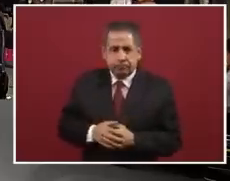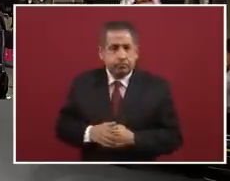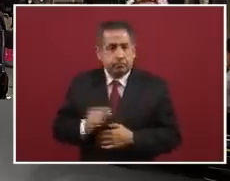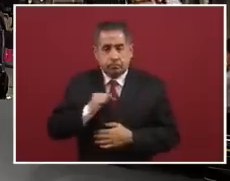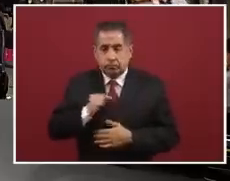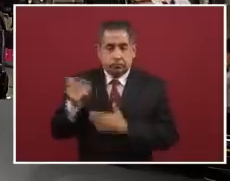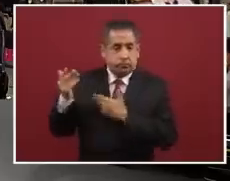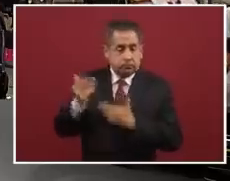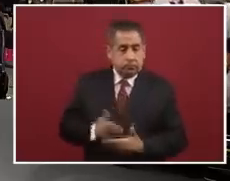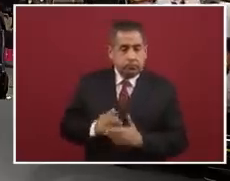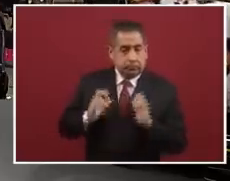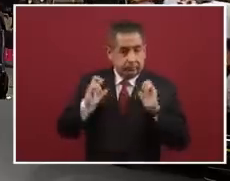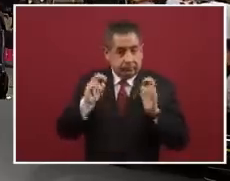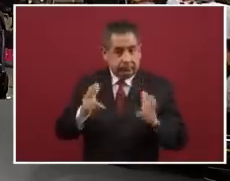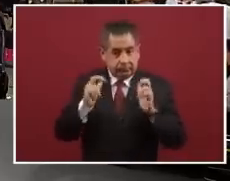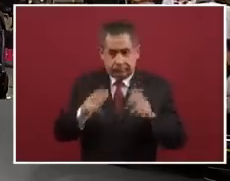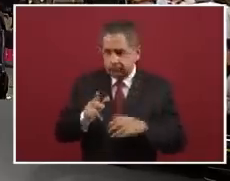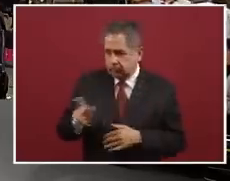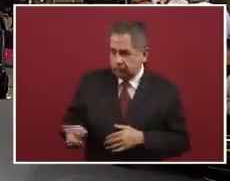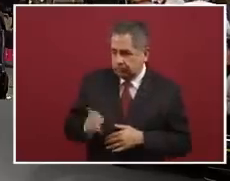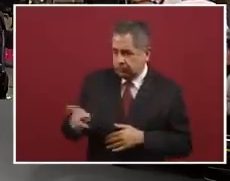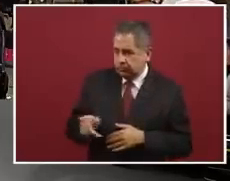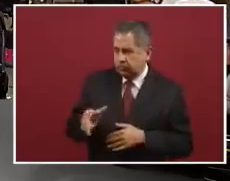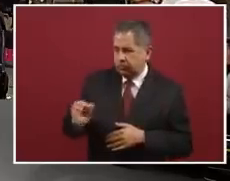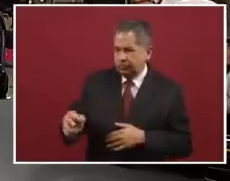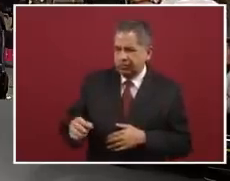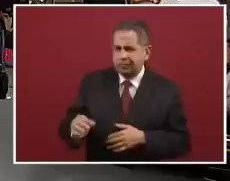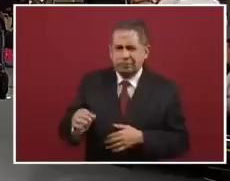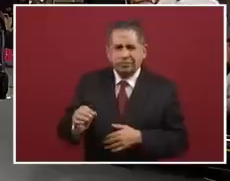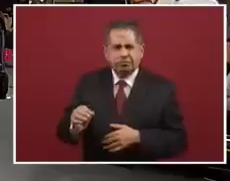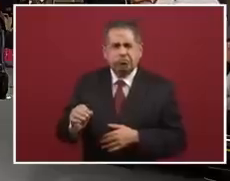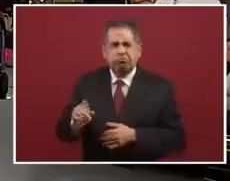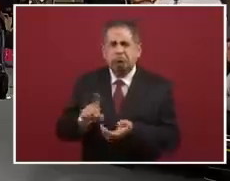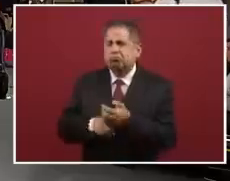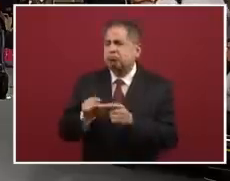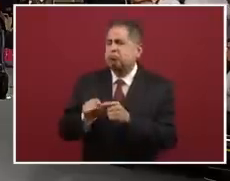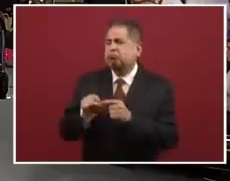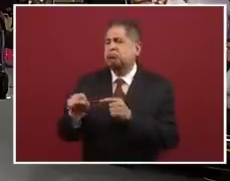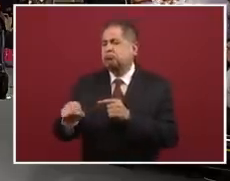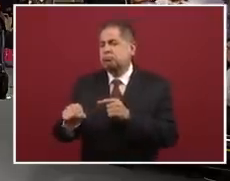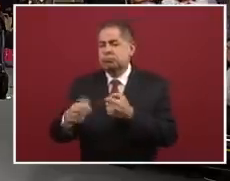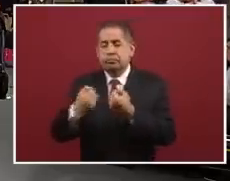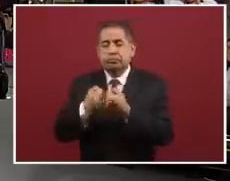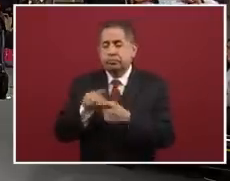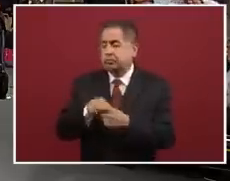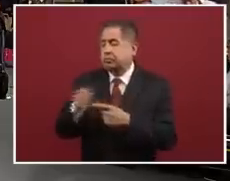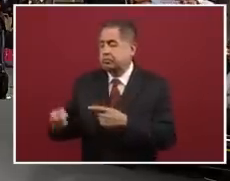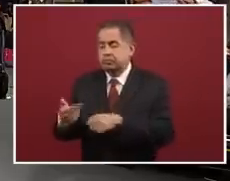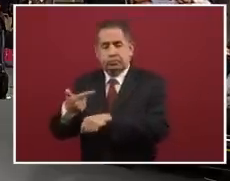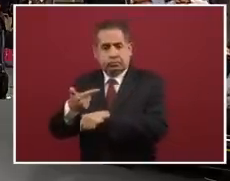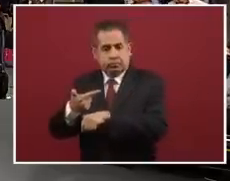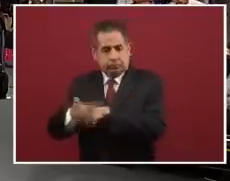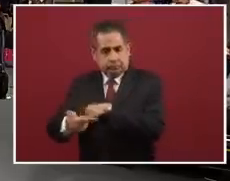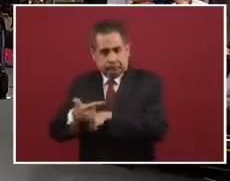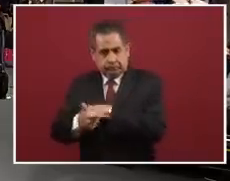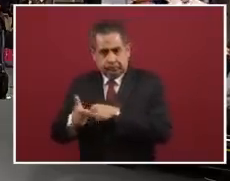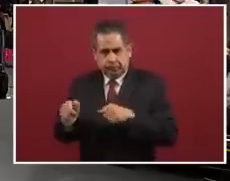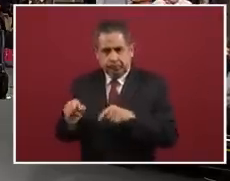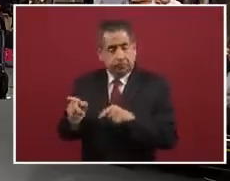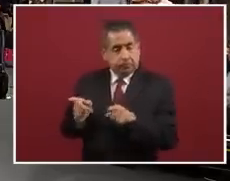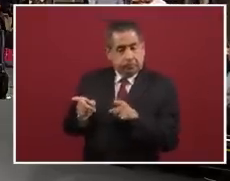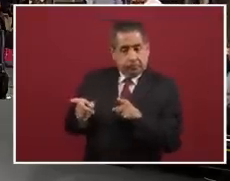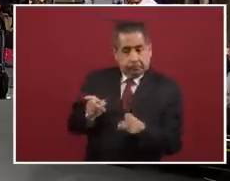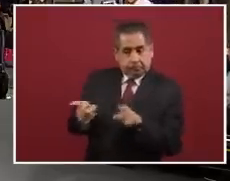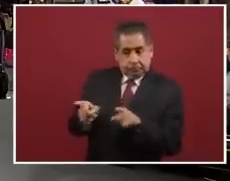de Chiapas, de un pueblo que se llama Carmen Shan, el otro lado en Guatemala es gracias a Dios. De esos dos